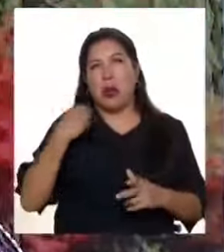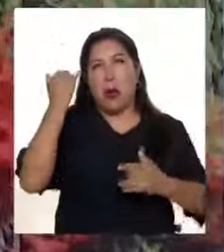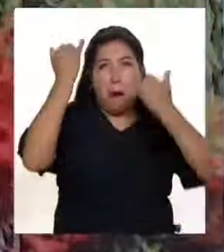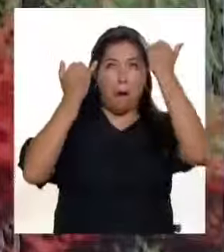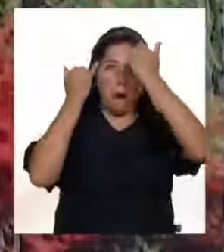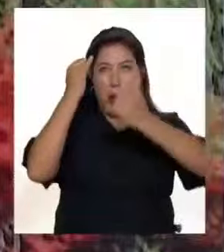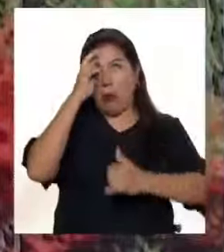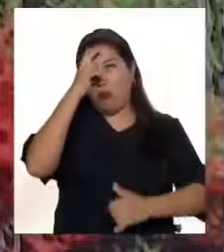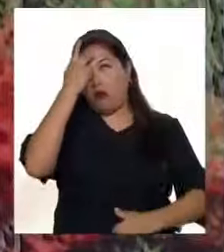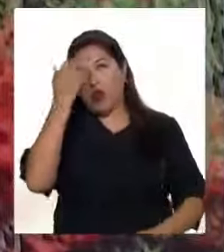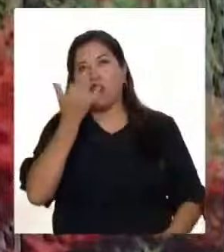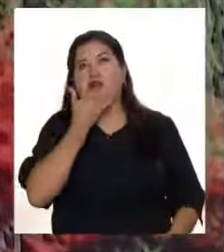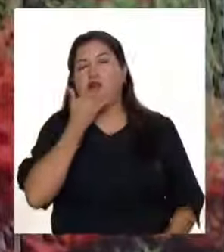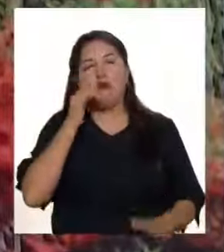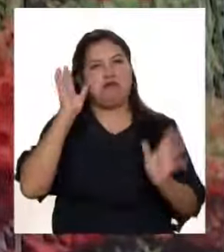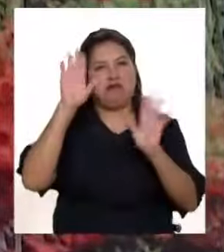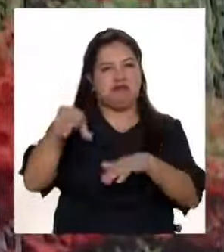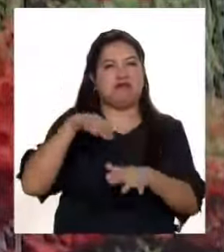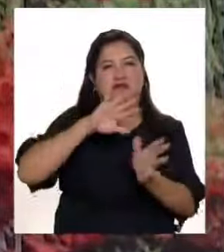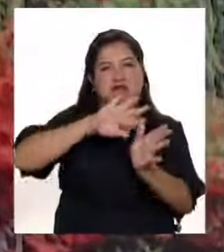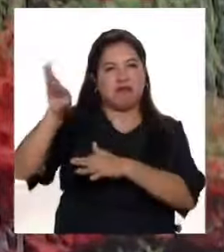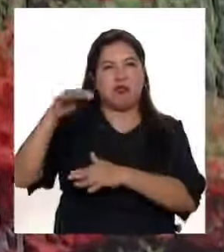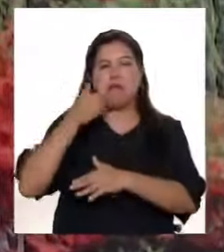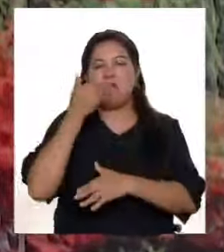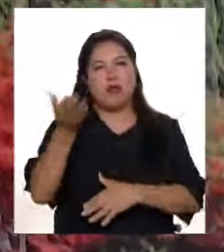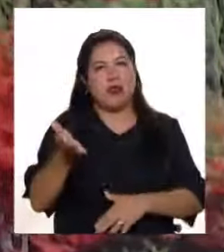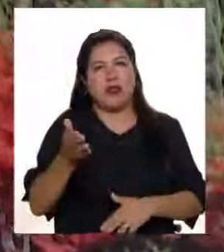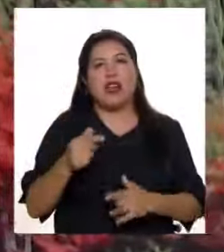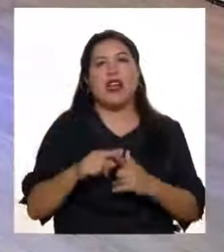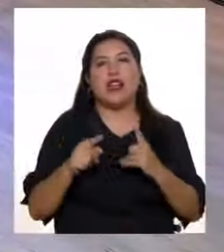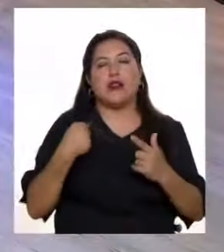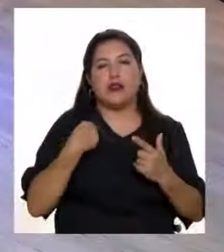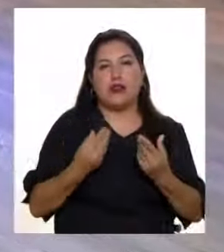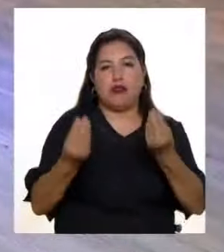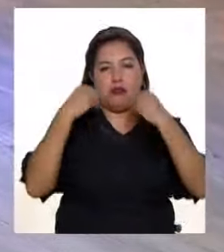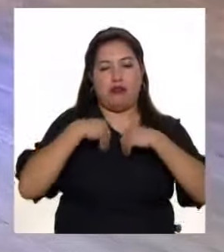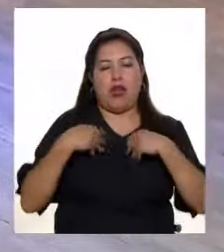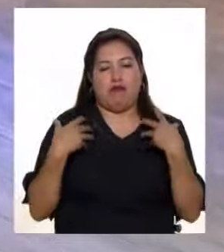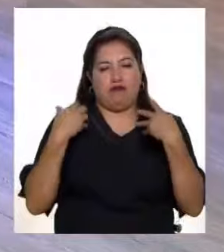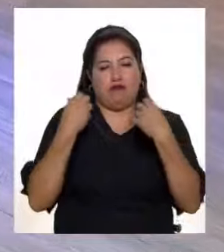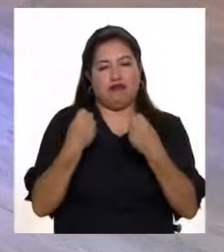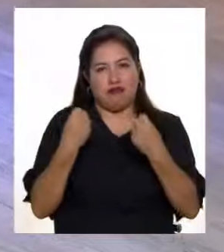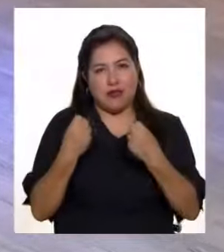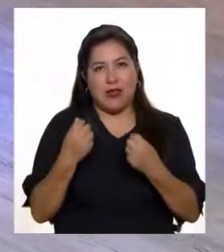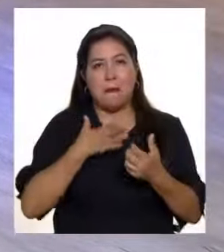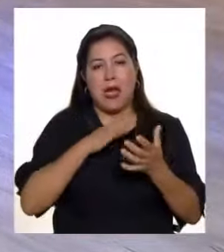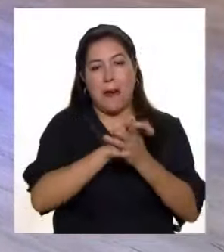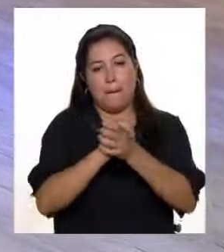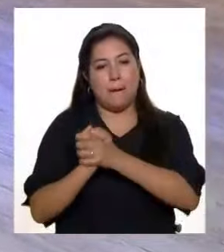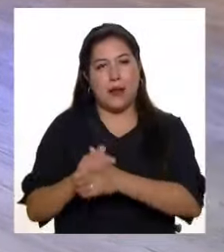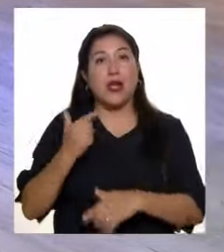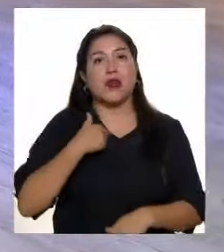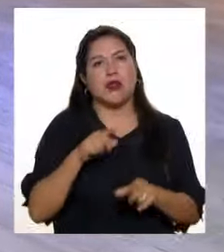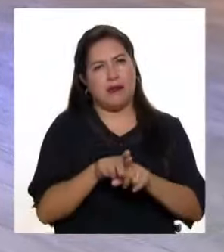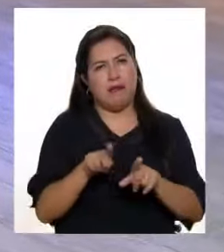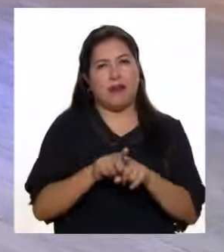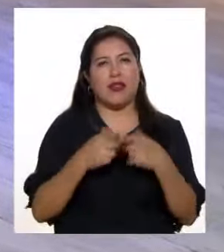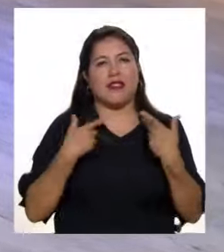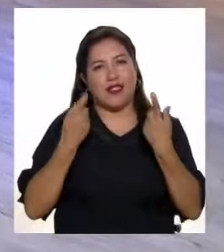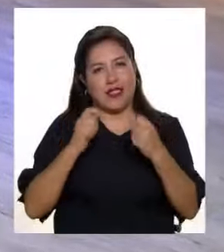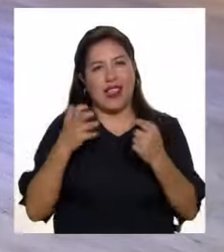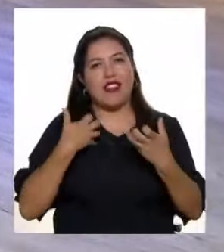ningún prejuicio. Y más bien, me di cuenta que despertaba un poder en mis compañeras y en mí. Y eso es lo que he